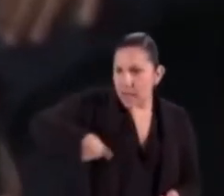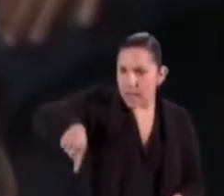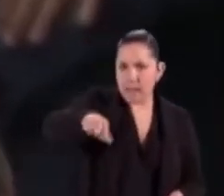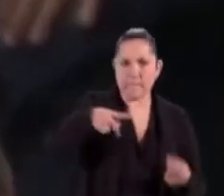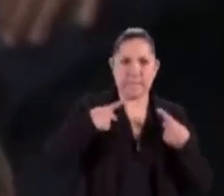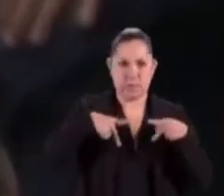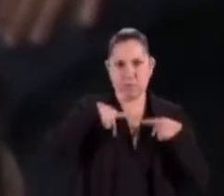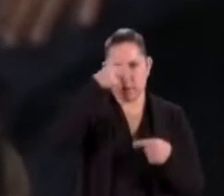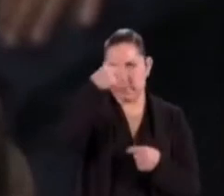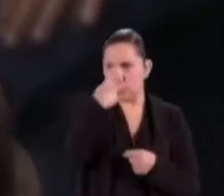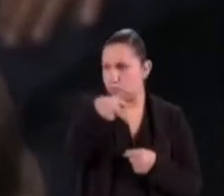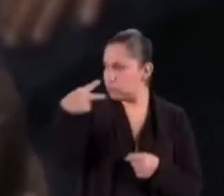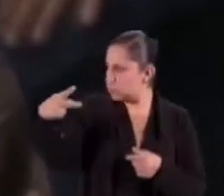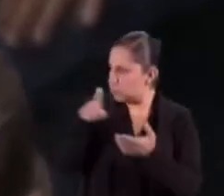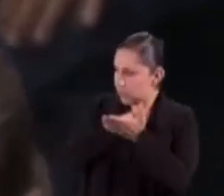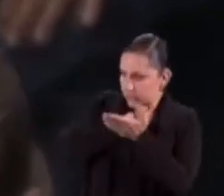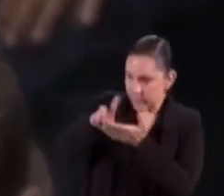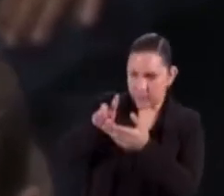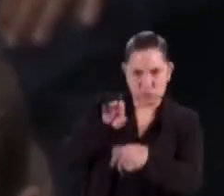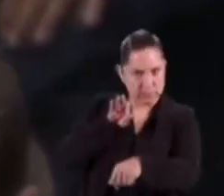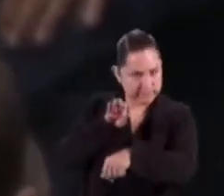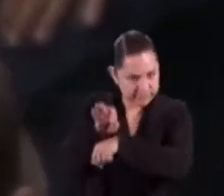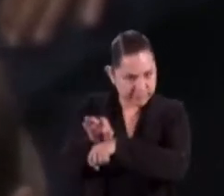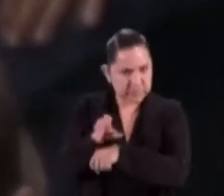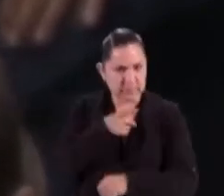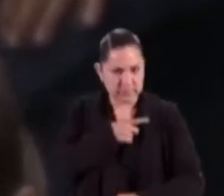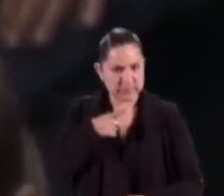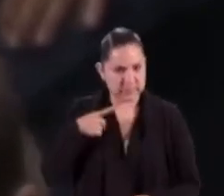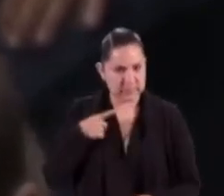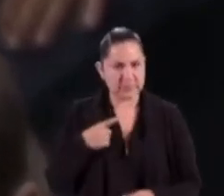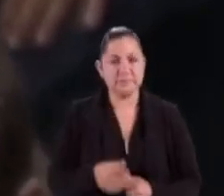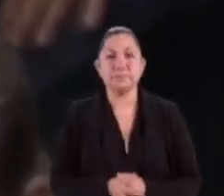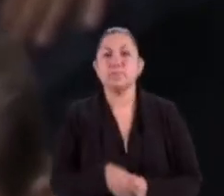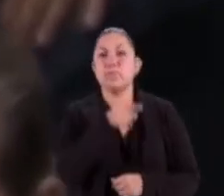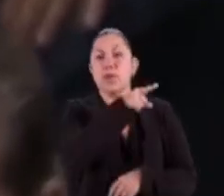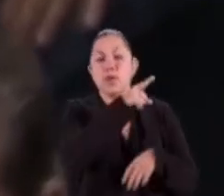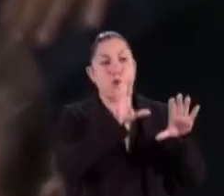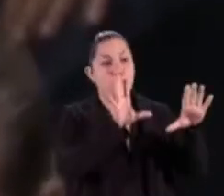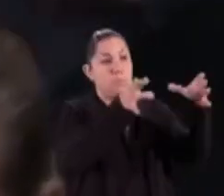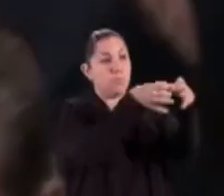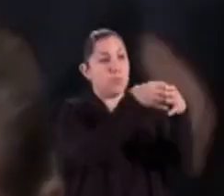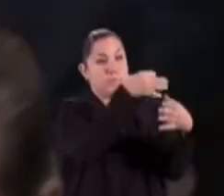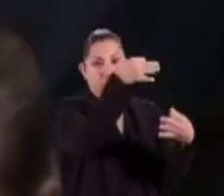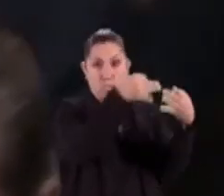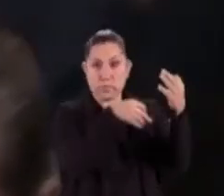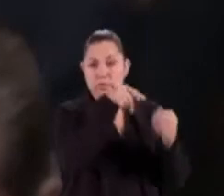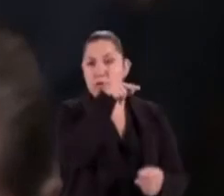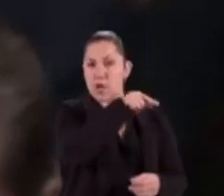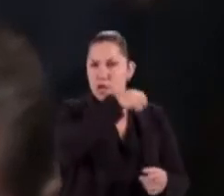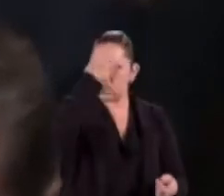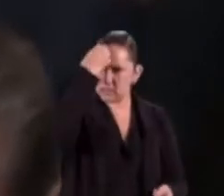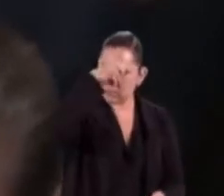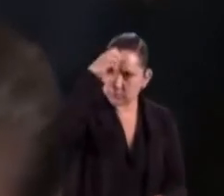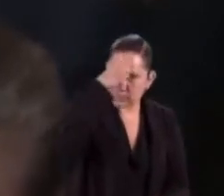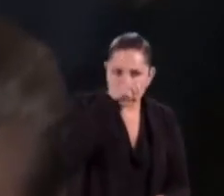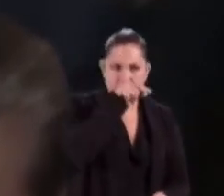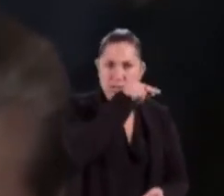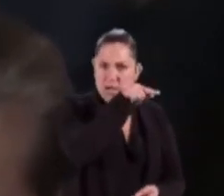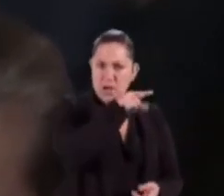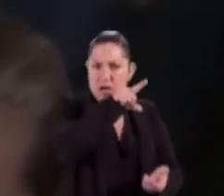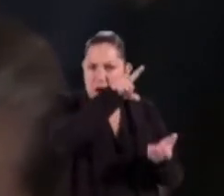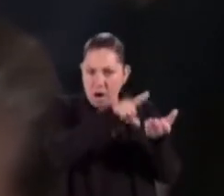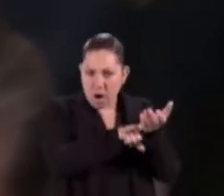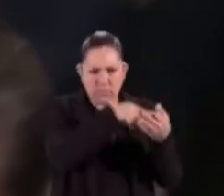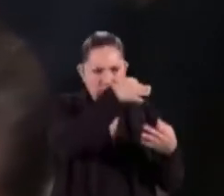los mexicanos. Se necesita un poder judicial con experiencia y carrera judicial que cuide